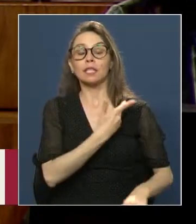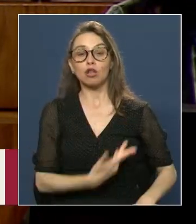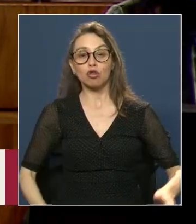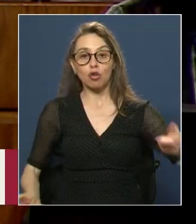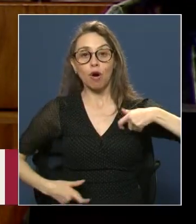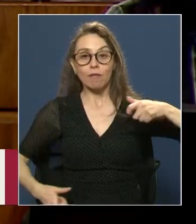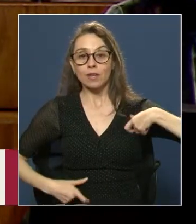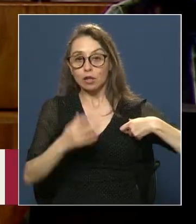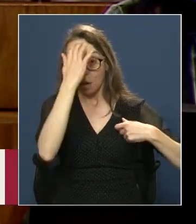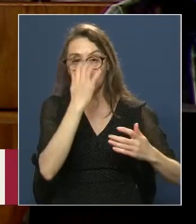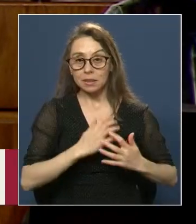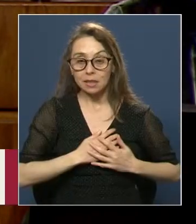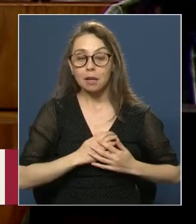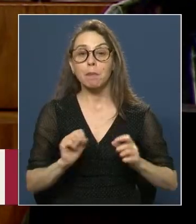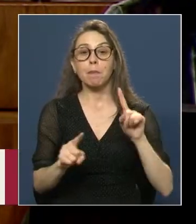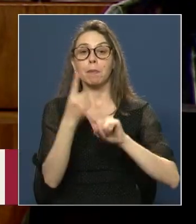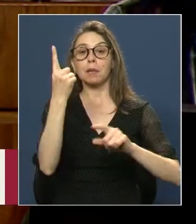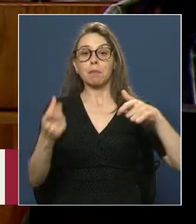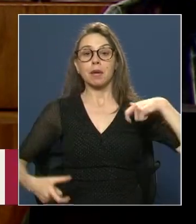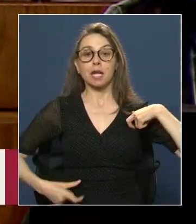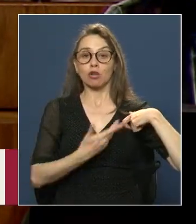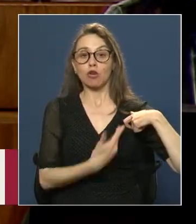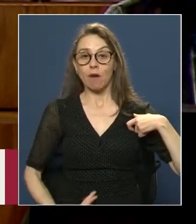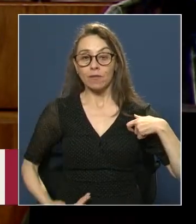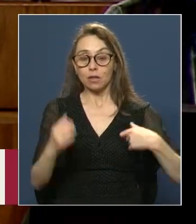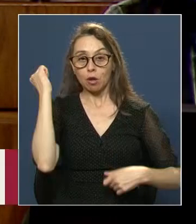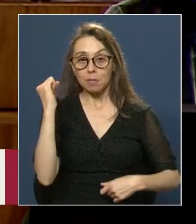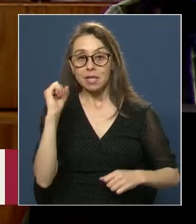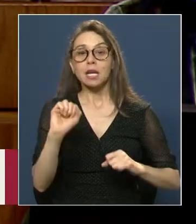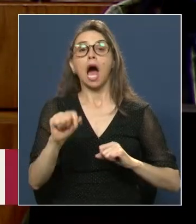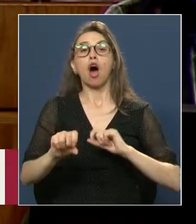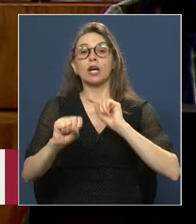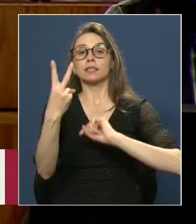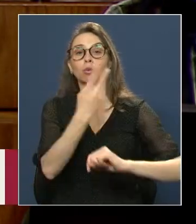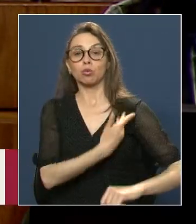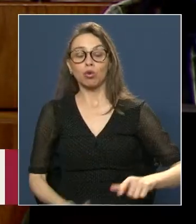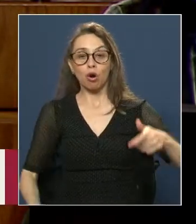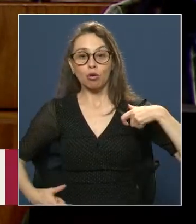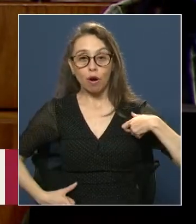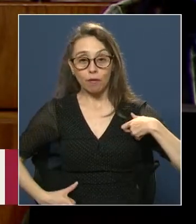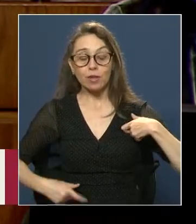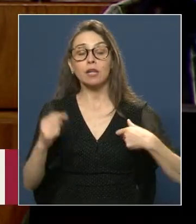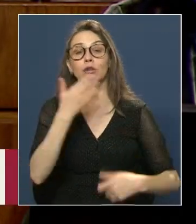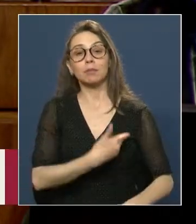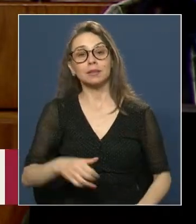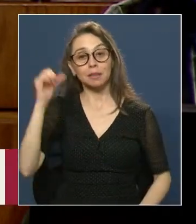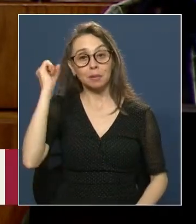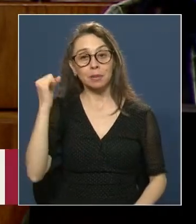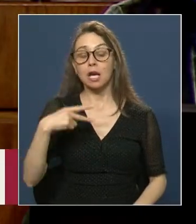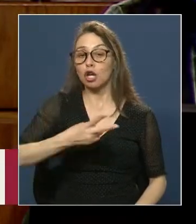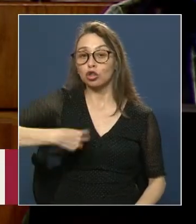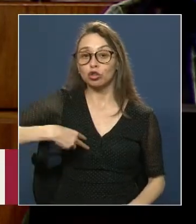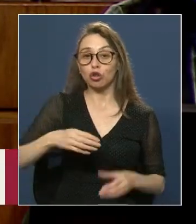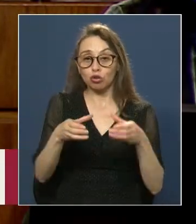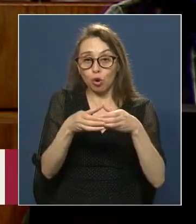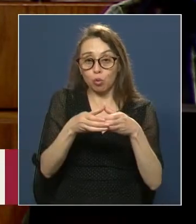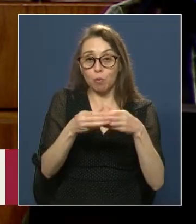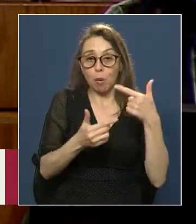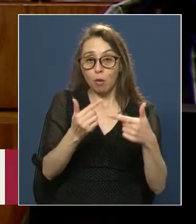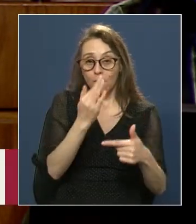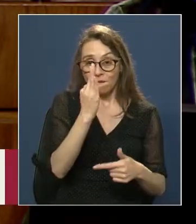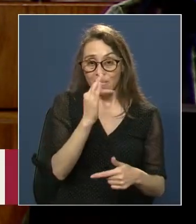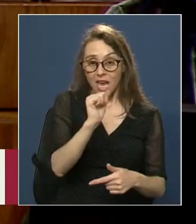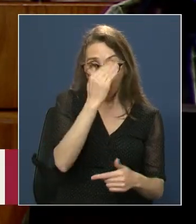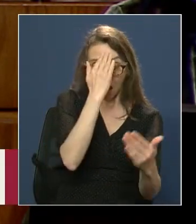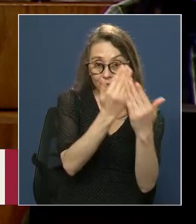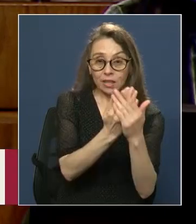el segundo gobierno del presidente Sebastián Piñera. Como Frente Amplio no hemos sido parte de ese show, no hemos sido parte de esa política